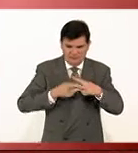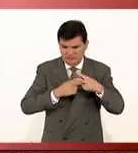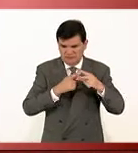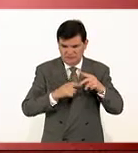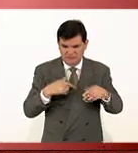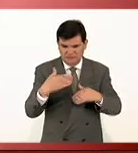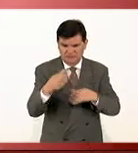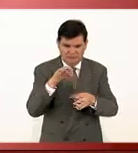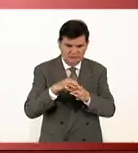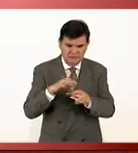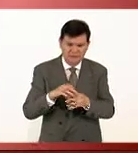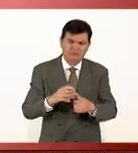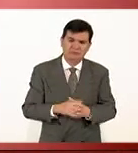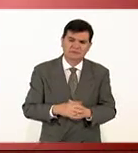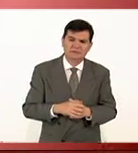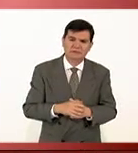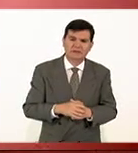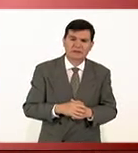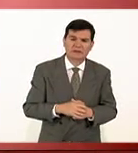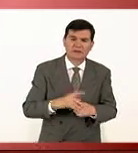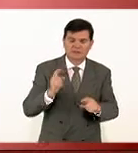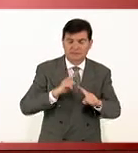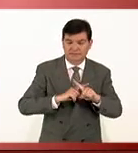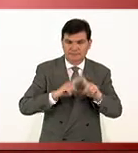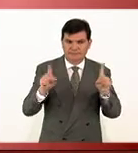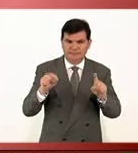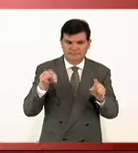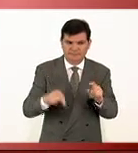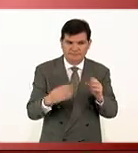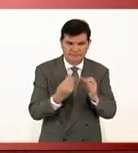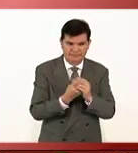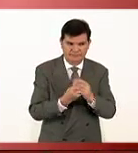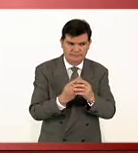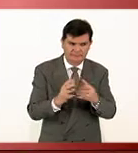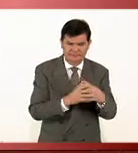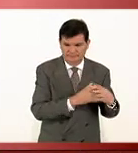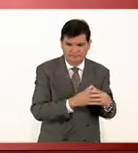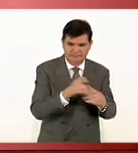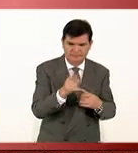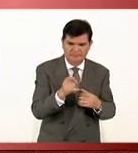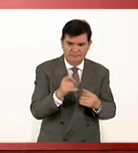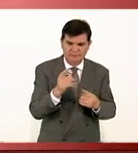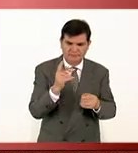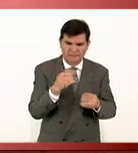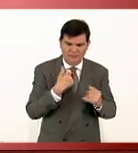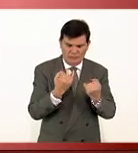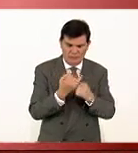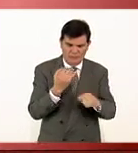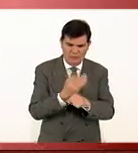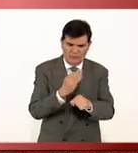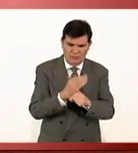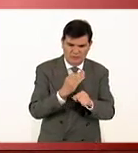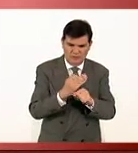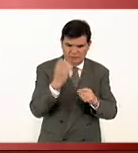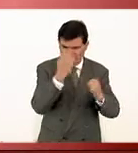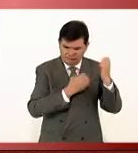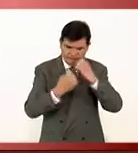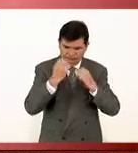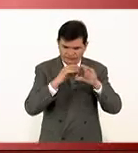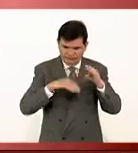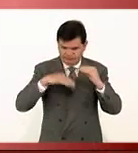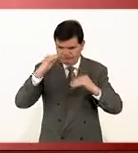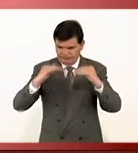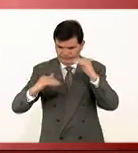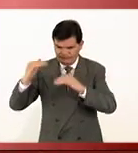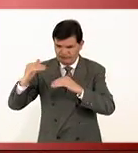aquí al día de la elección? Mira, lo que es distinto en este caso, ¿no?, que lo estamos pues clasificando como un fenómeno electoral,